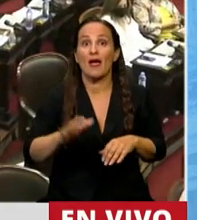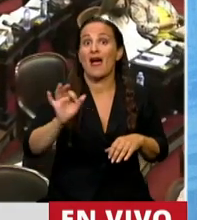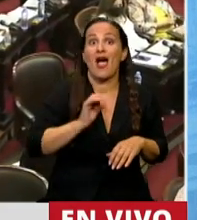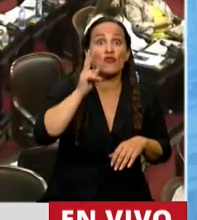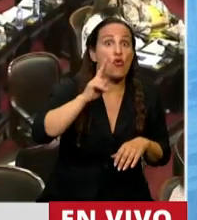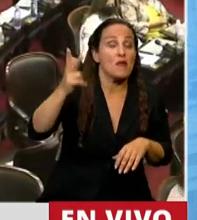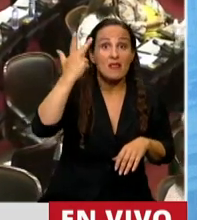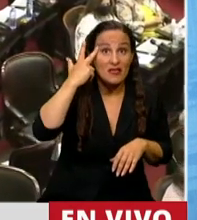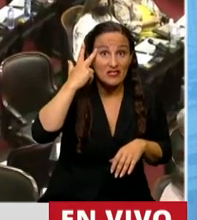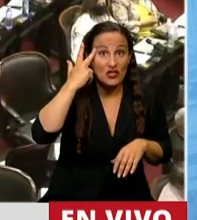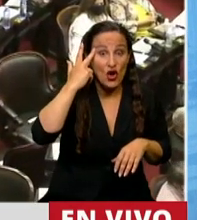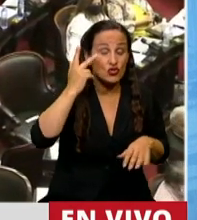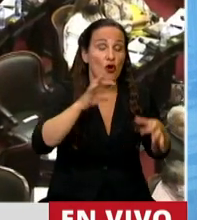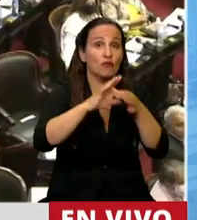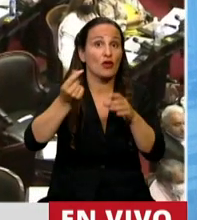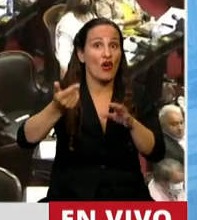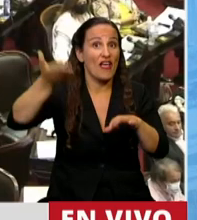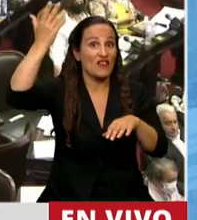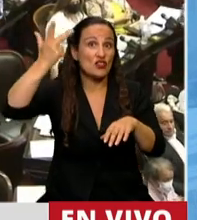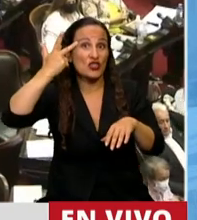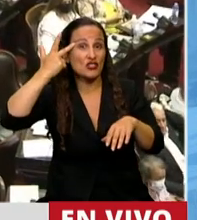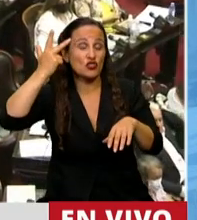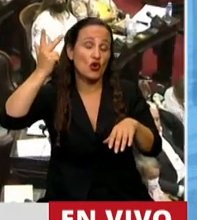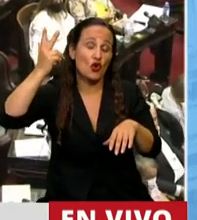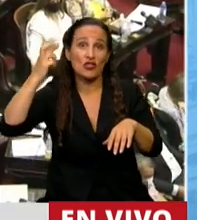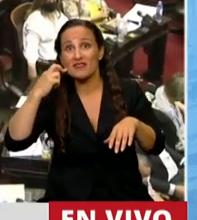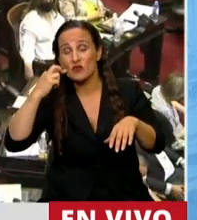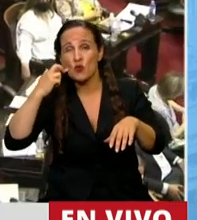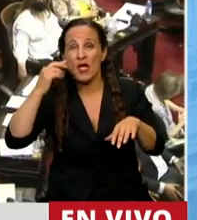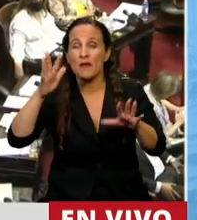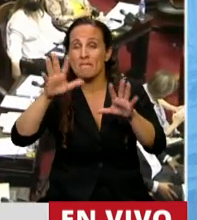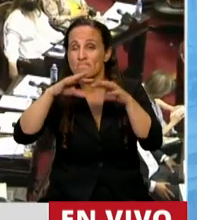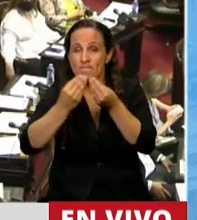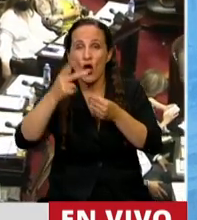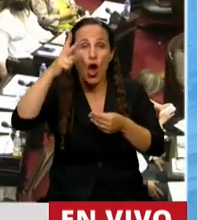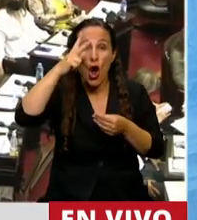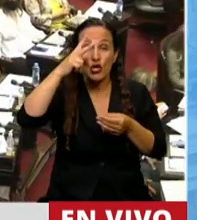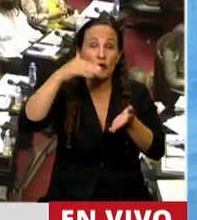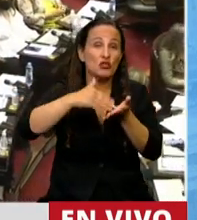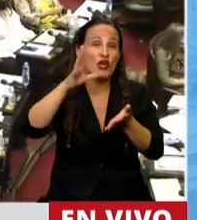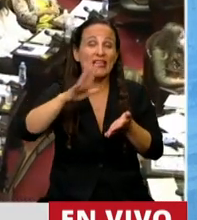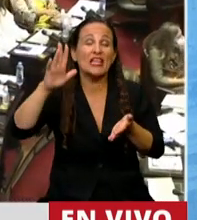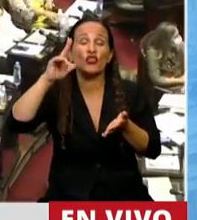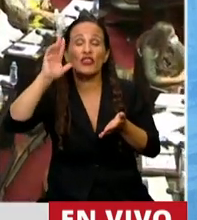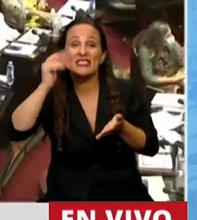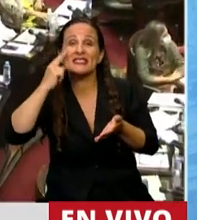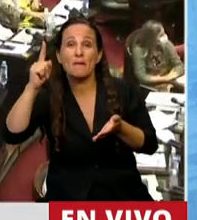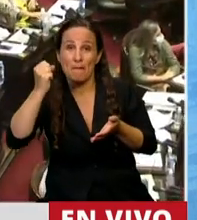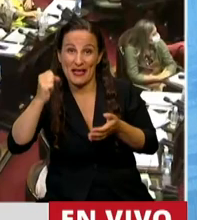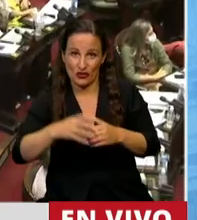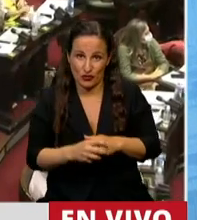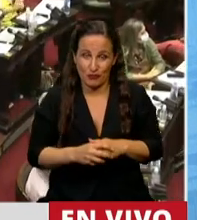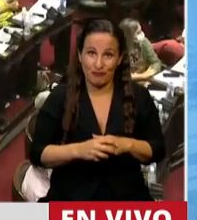año 2018, aplicado a la inflación del 18-19, se transforman en 8.516.000 pesos.